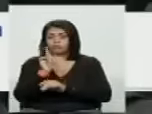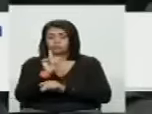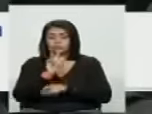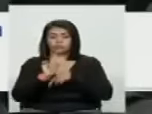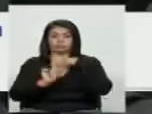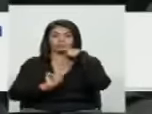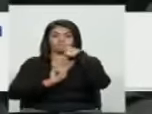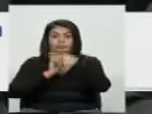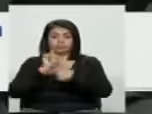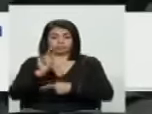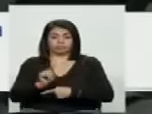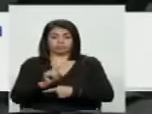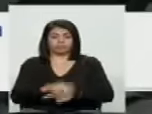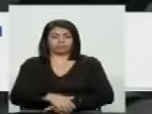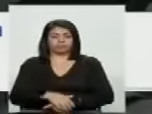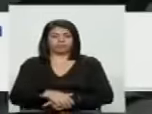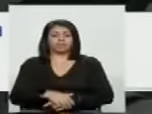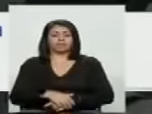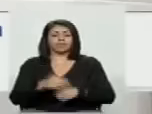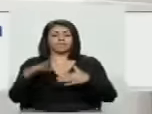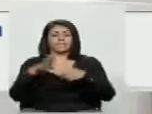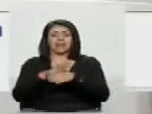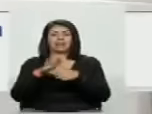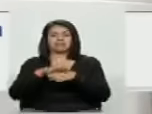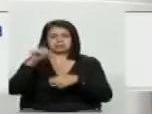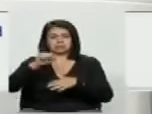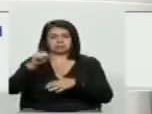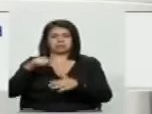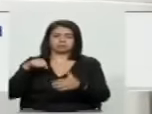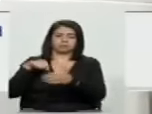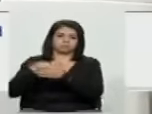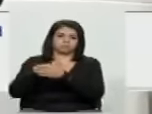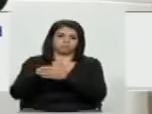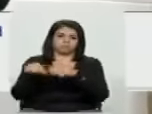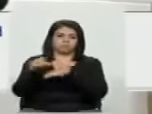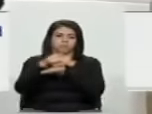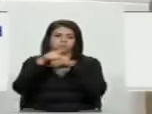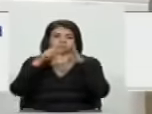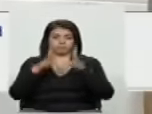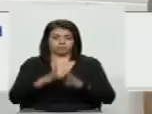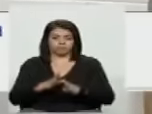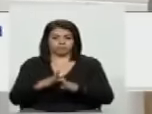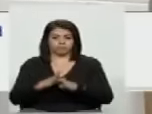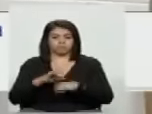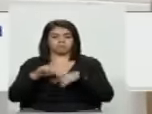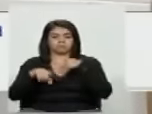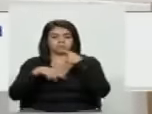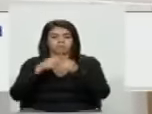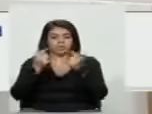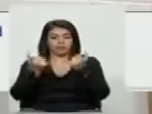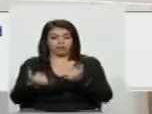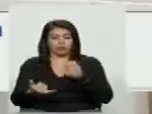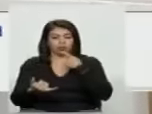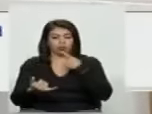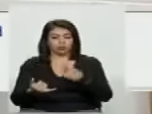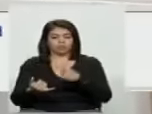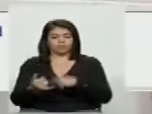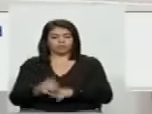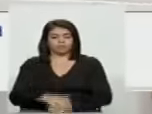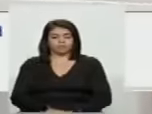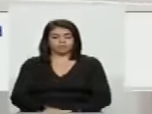y después que nos tumbaban el martes. Y después, ahora vienen con la